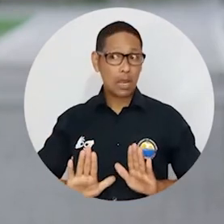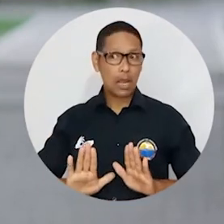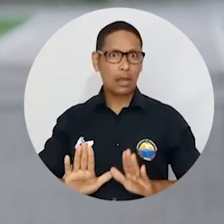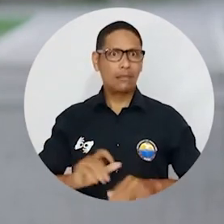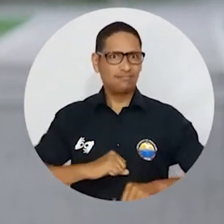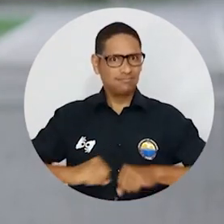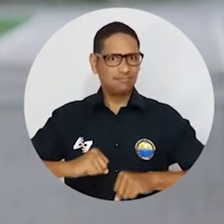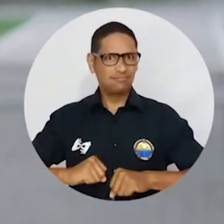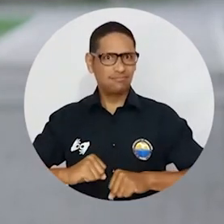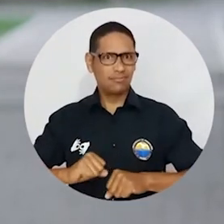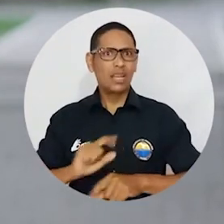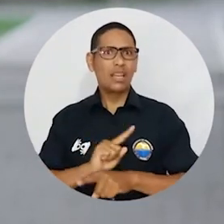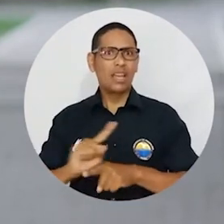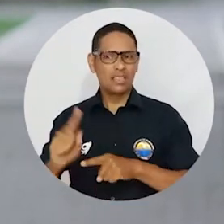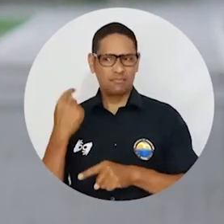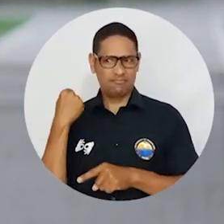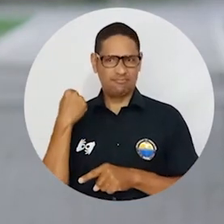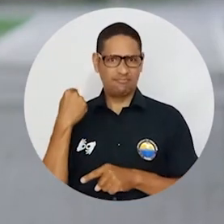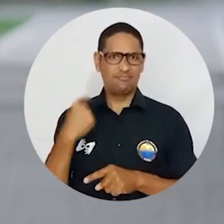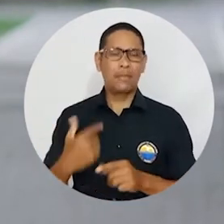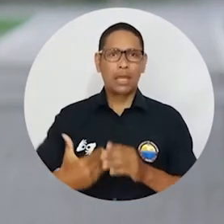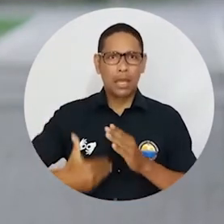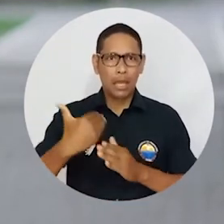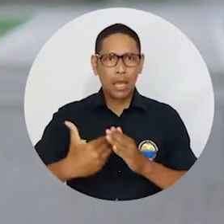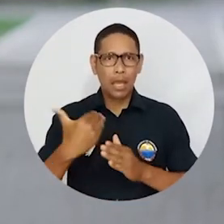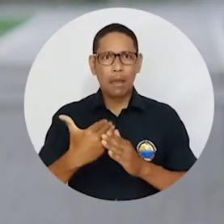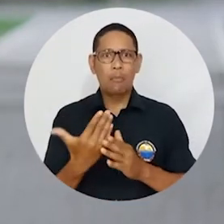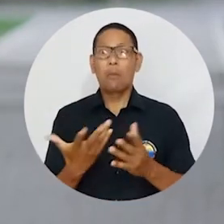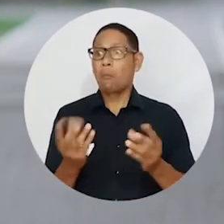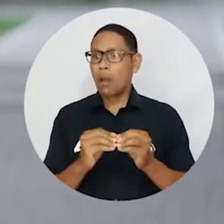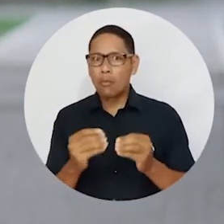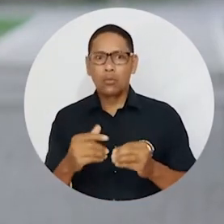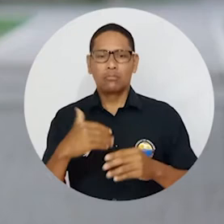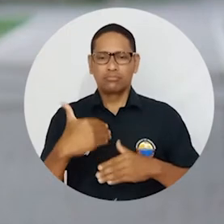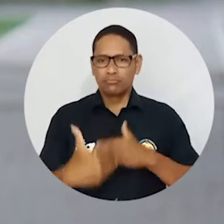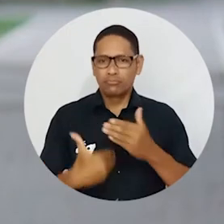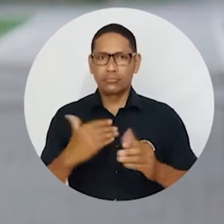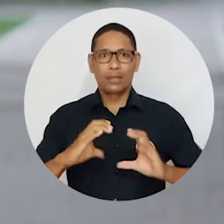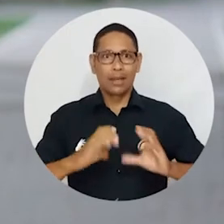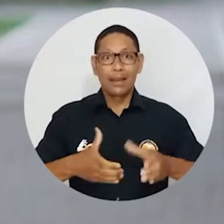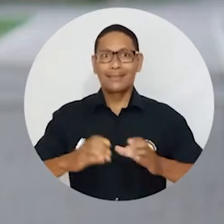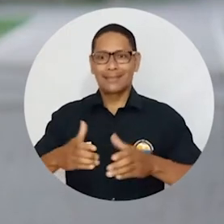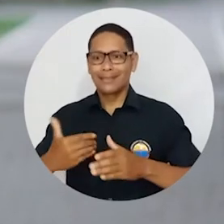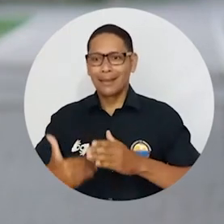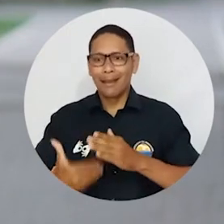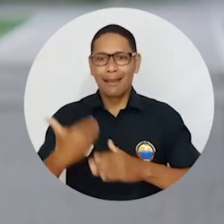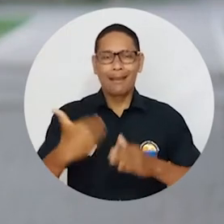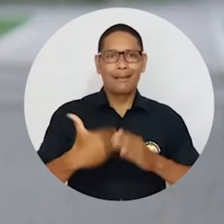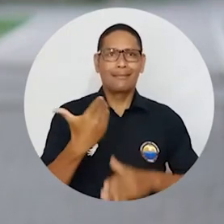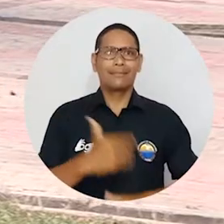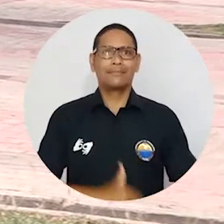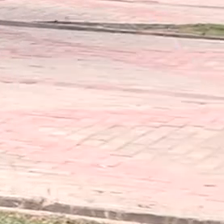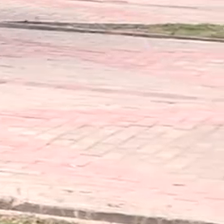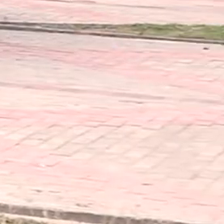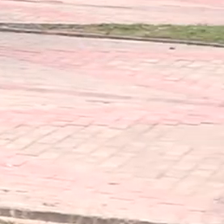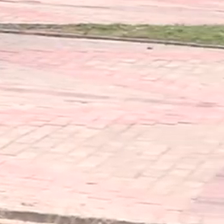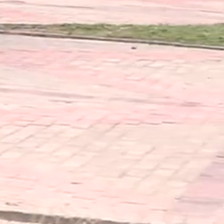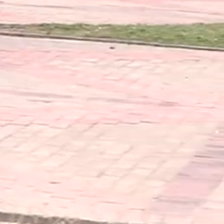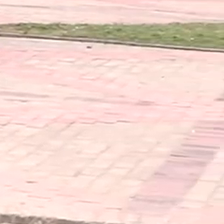del calendario académico, la semana anterior el Consejo Académico determinó el retorno gradual a clases de todas las facultades.